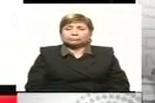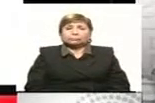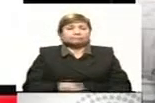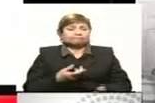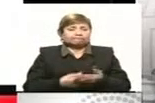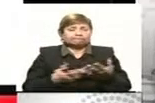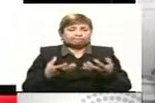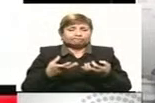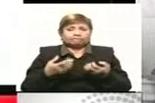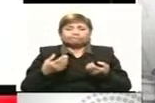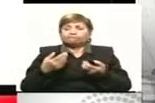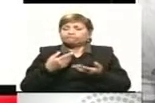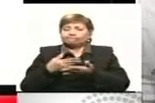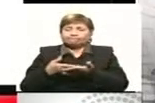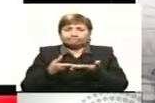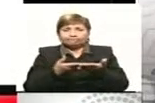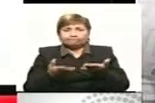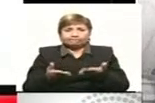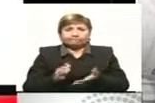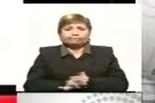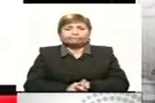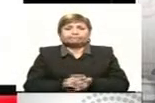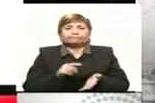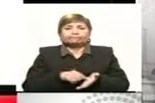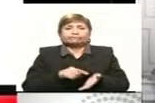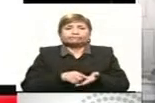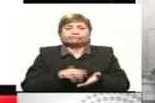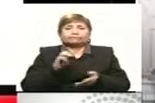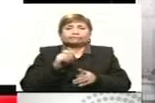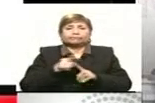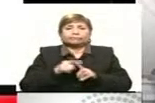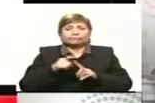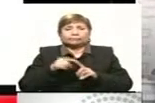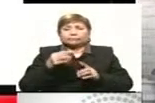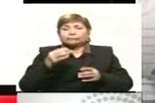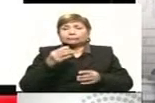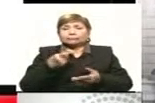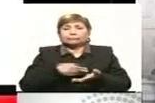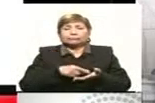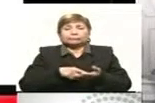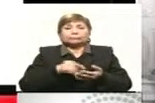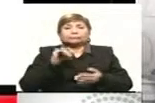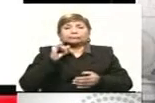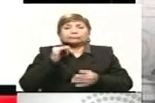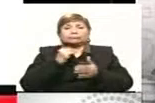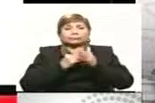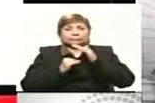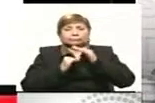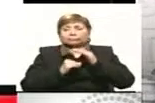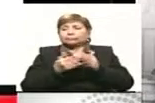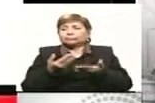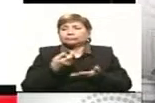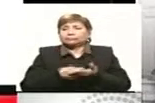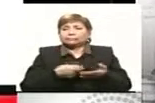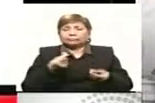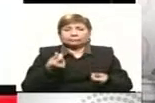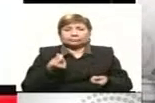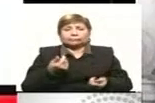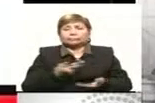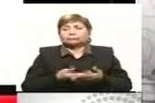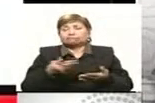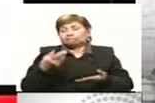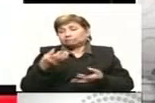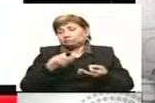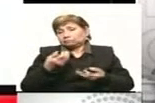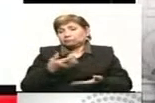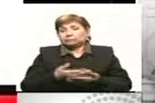querido girar de deuda externa a deuda interna, ¿no? La deuda interna en soles tiene ventajas